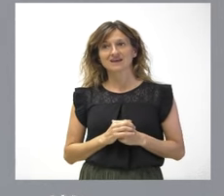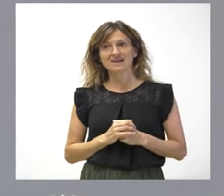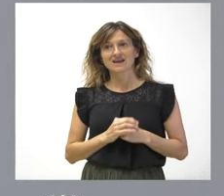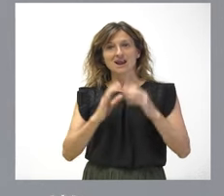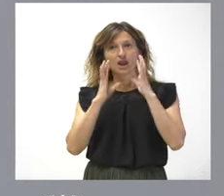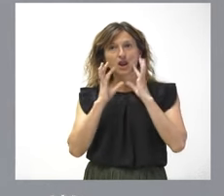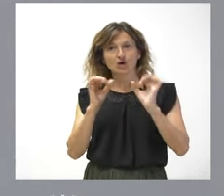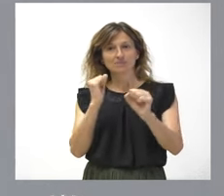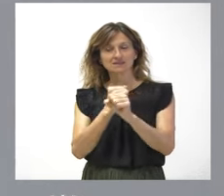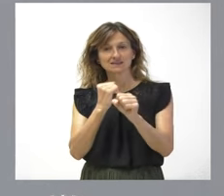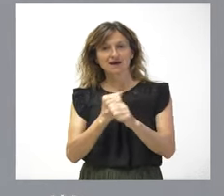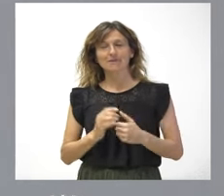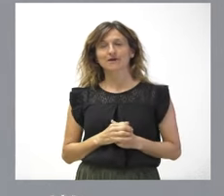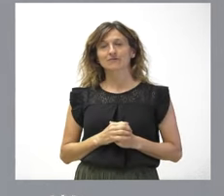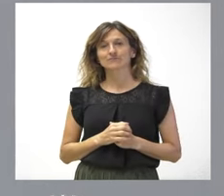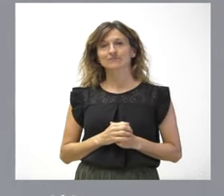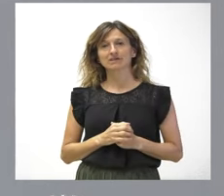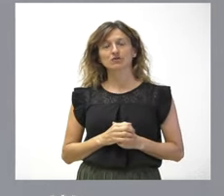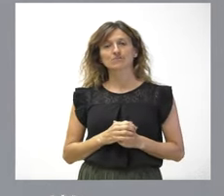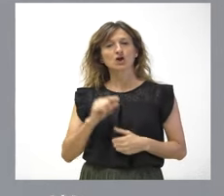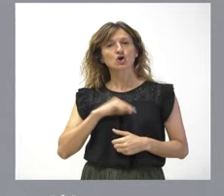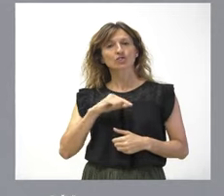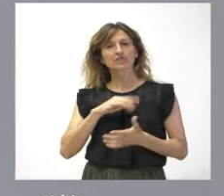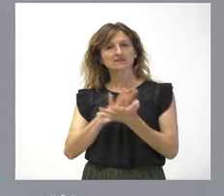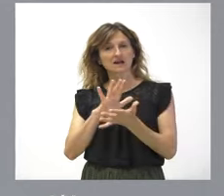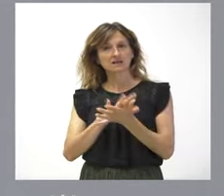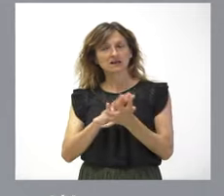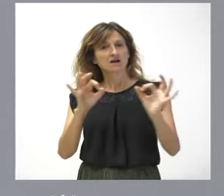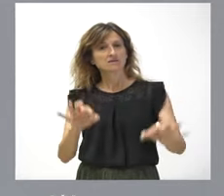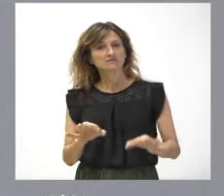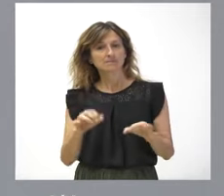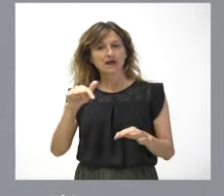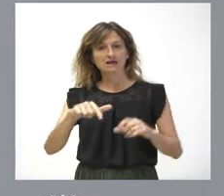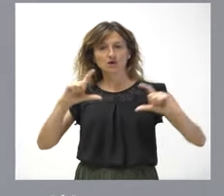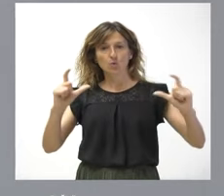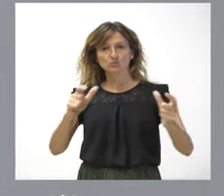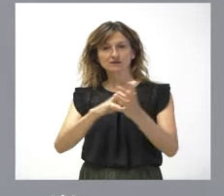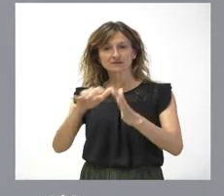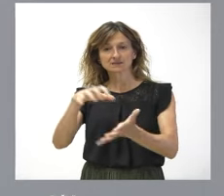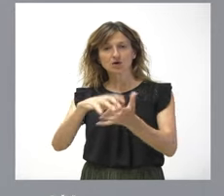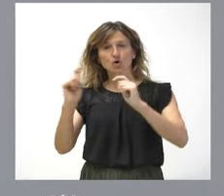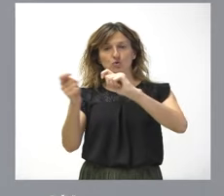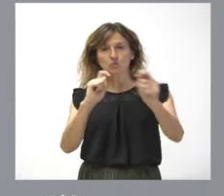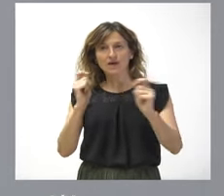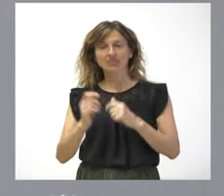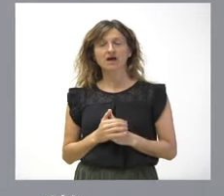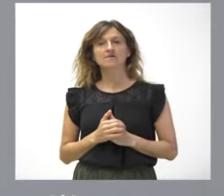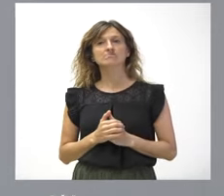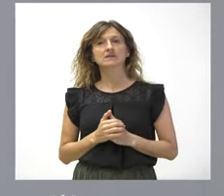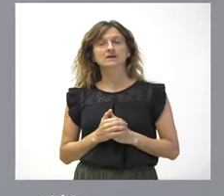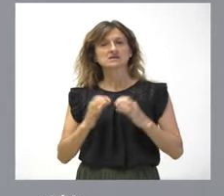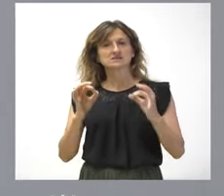labor pero lo que tenemos la conad muy tranquila es que siempre aquí en la junta de Castilla León y en esta rueda de prensa hemos dejado